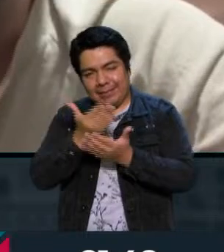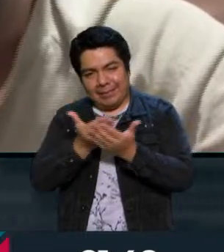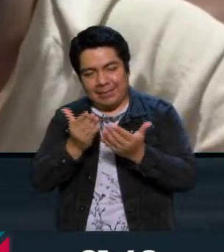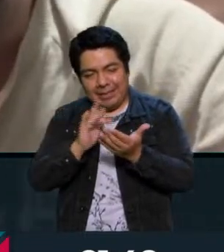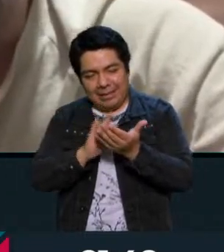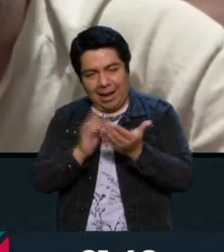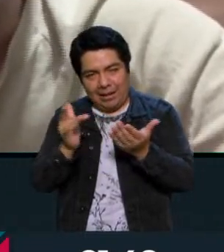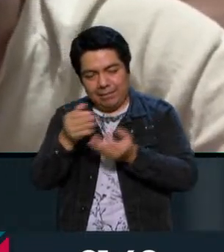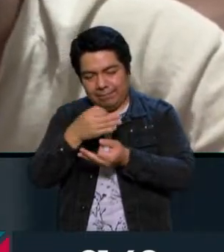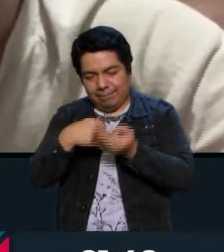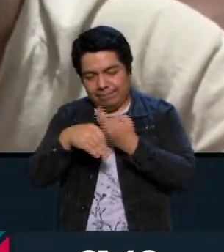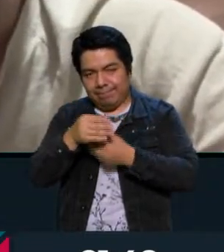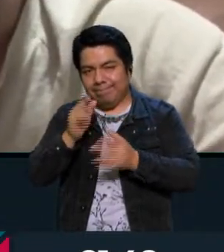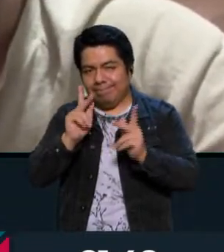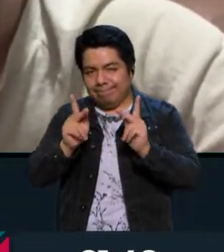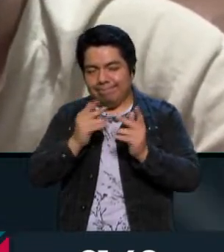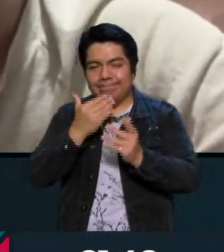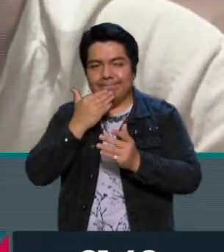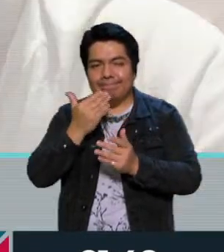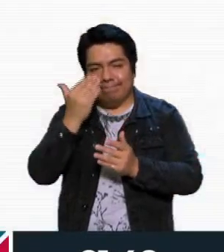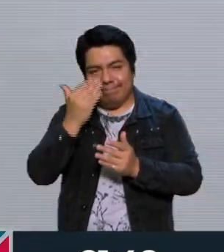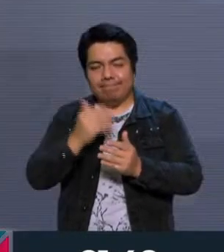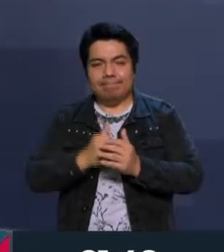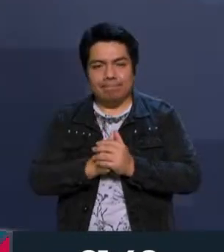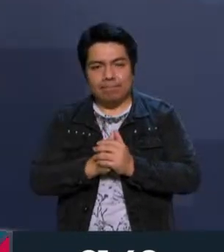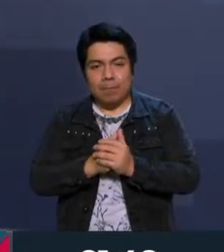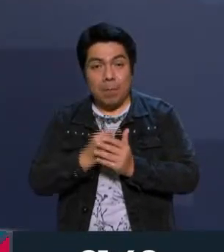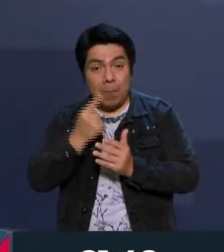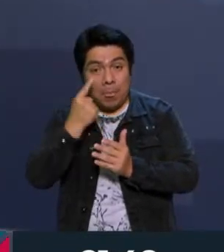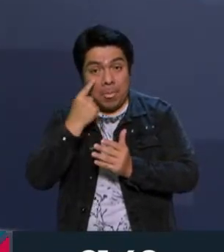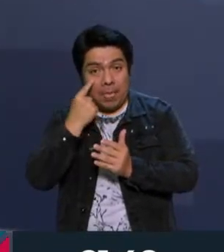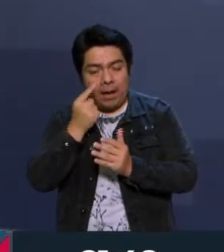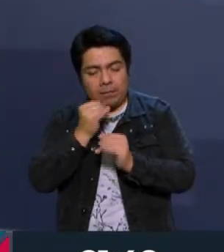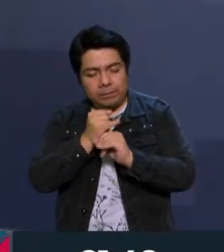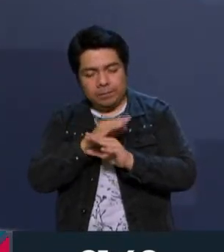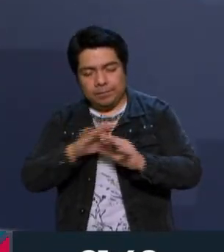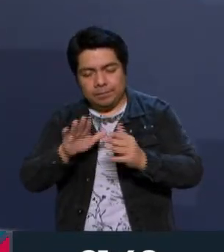hablar con el público. A la orden. Y mire, en información legislativa le cuento que durante el periodo